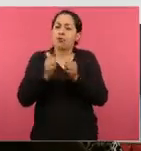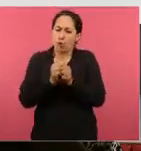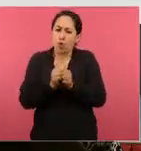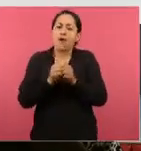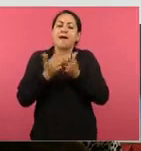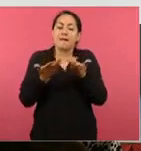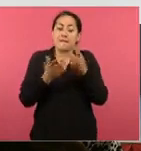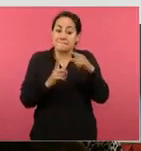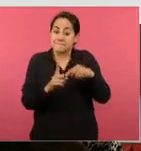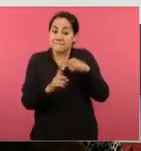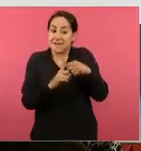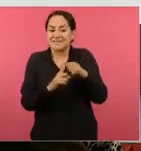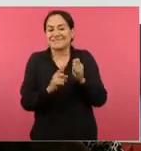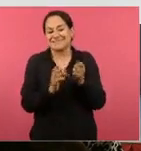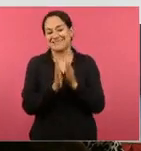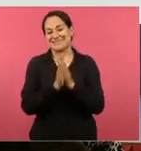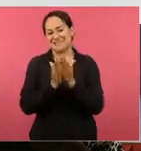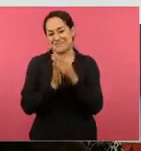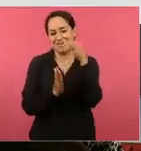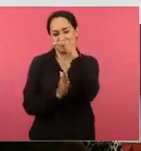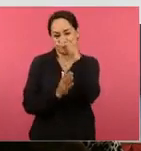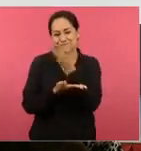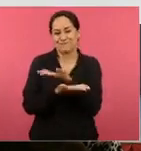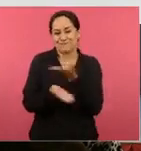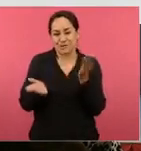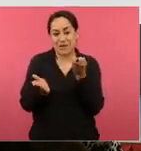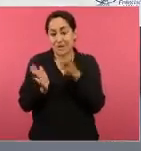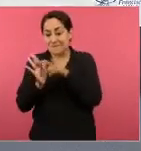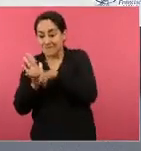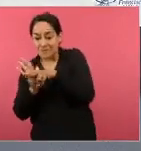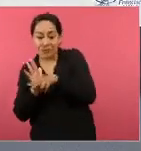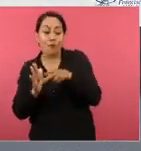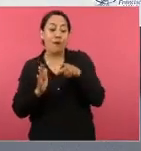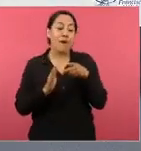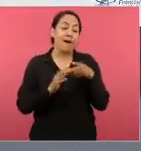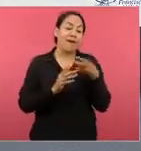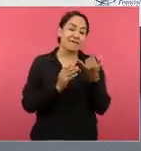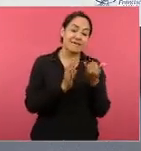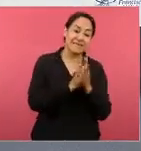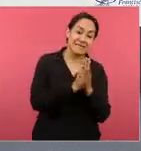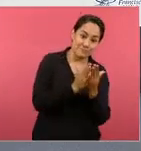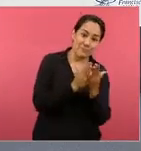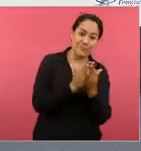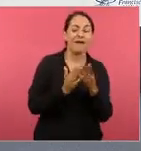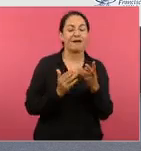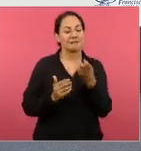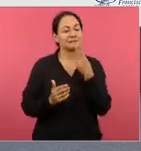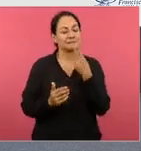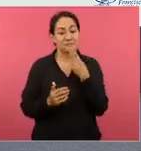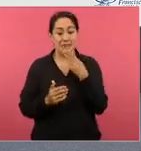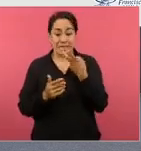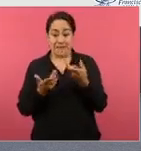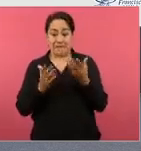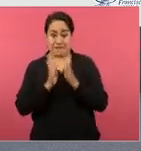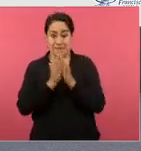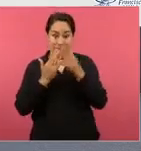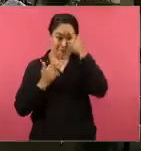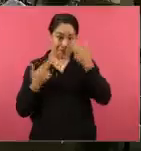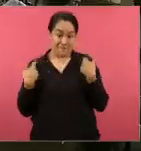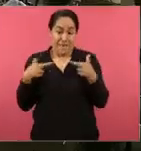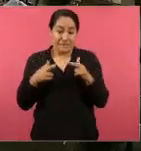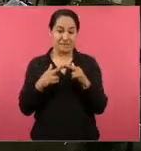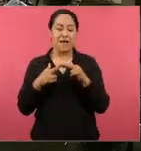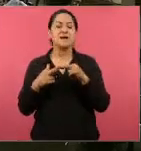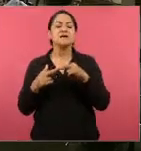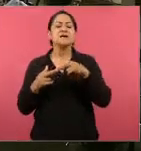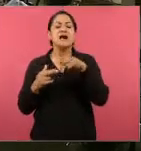libros. Y bueno, ya comentaba el compañero que me antecedió, el libro para el maestro, que tiene algunas orientaciones